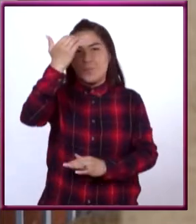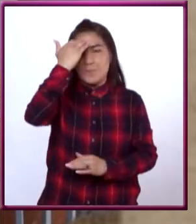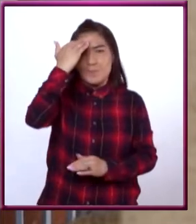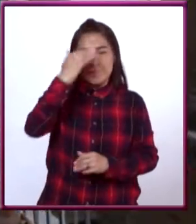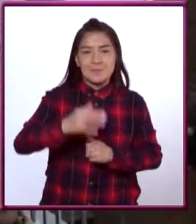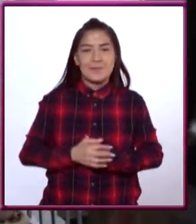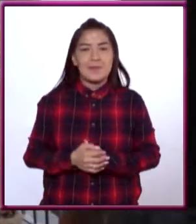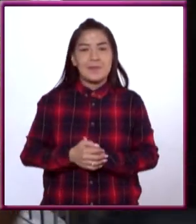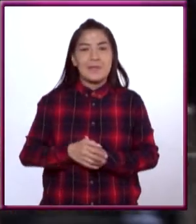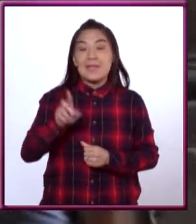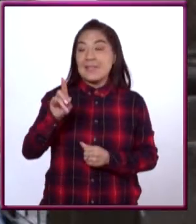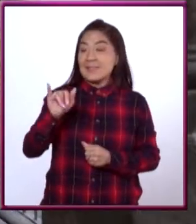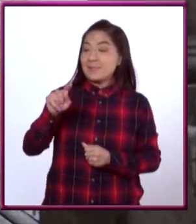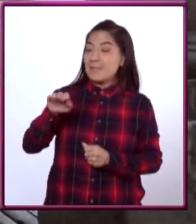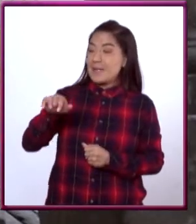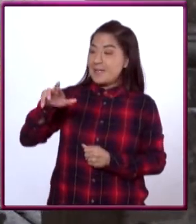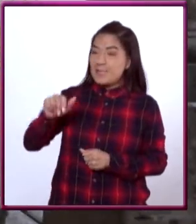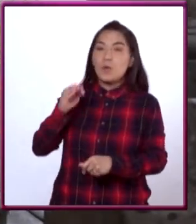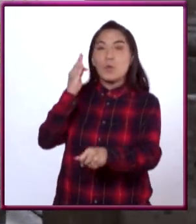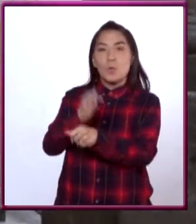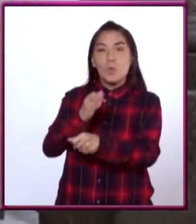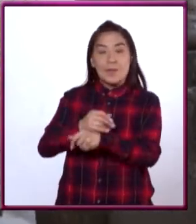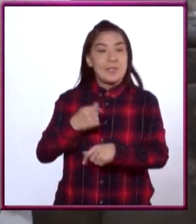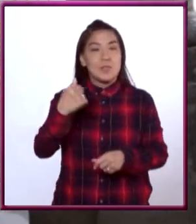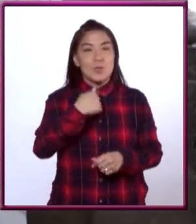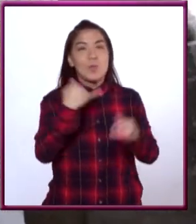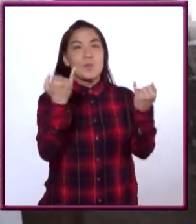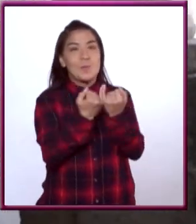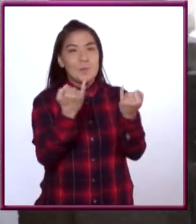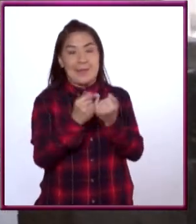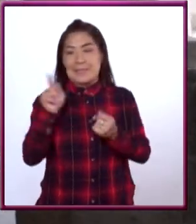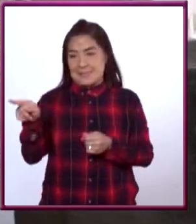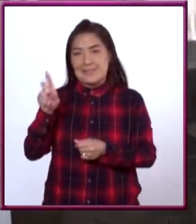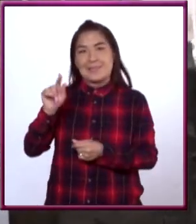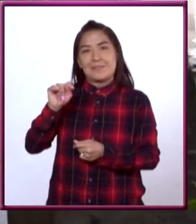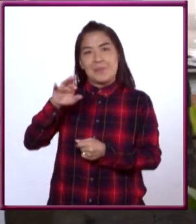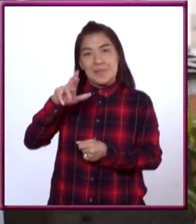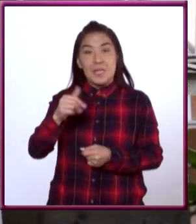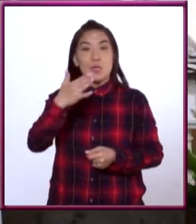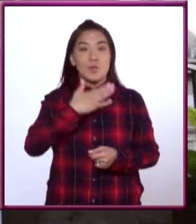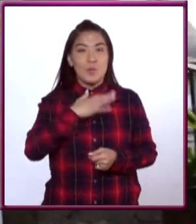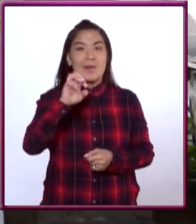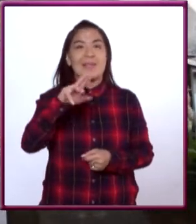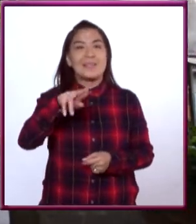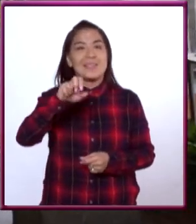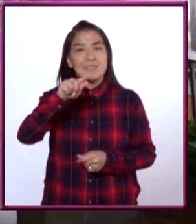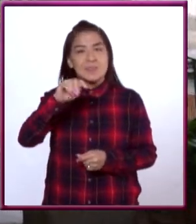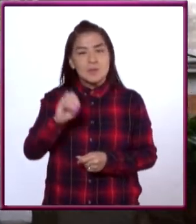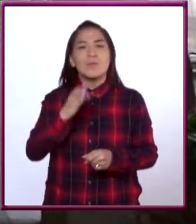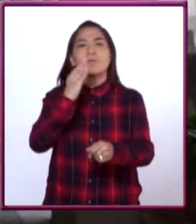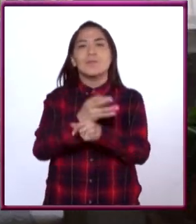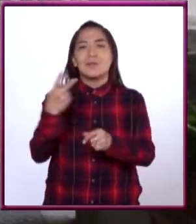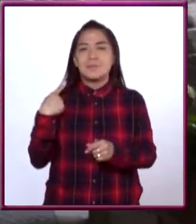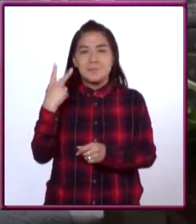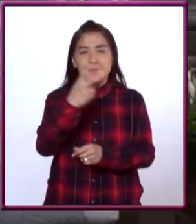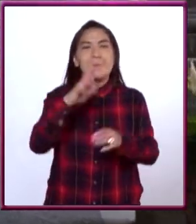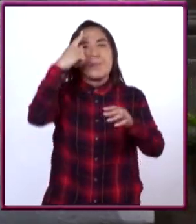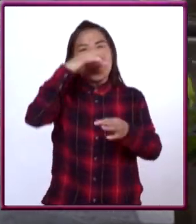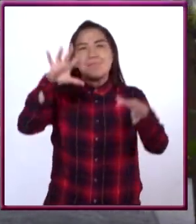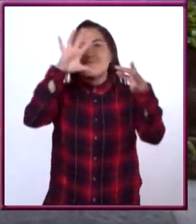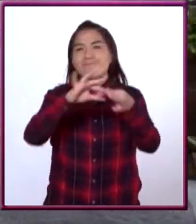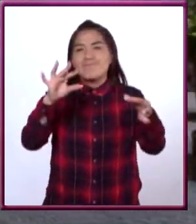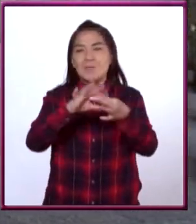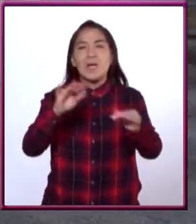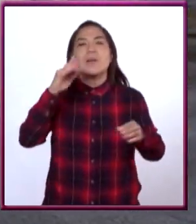conocimiento. Didmara Nader y este que les habla, Ernesto Tejeda, muy contentos les damos la bienvenida a este viaje donde